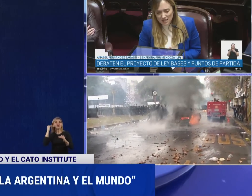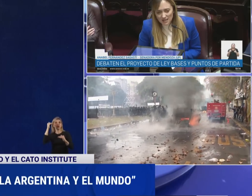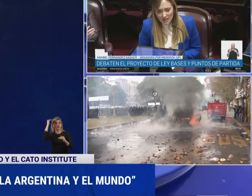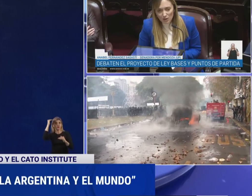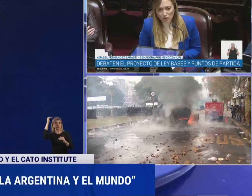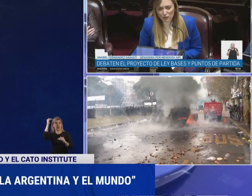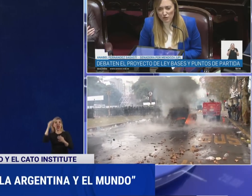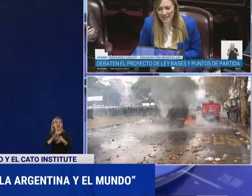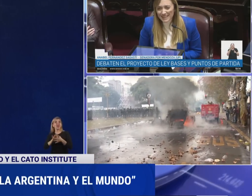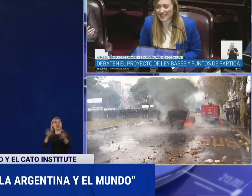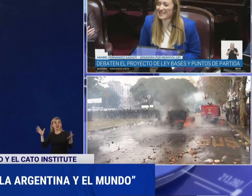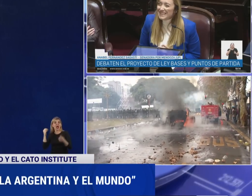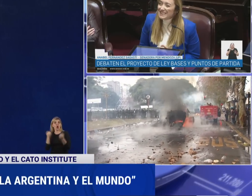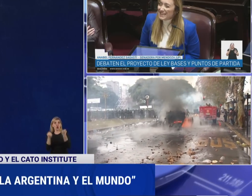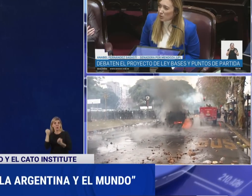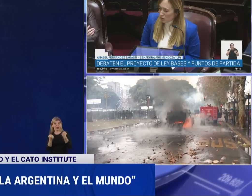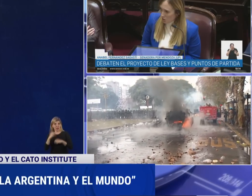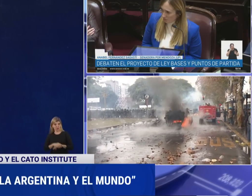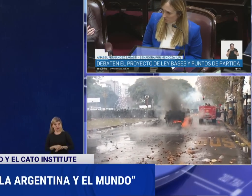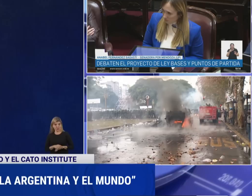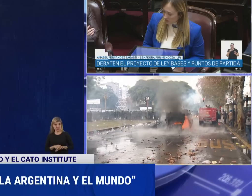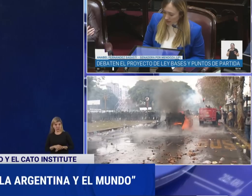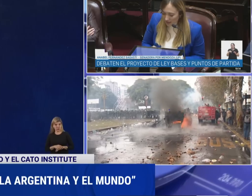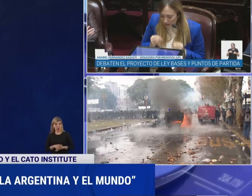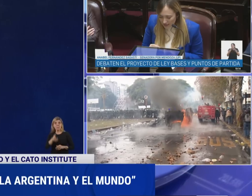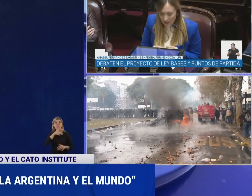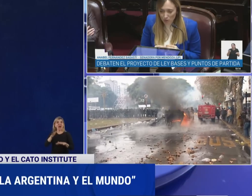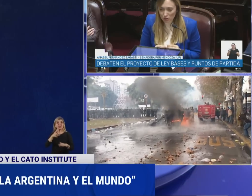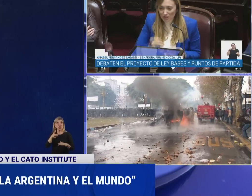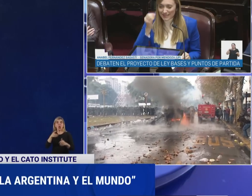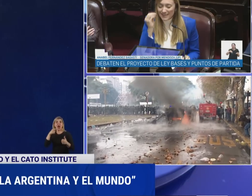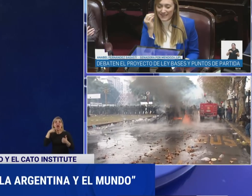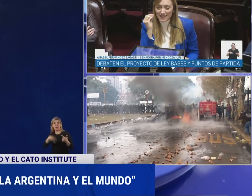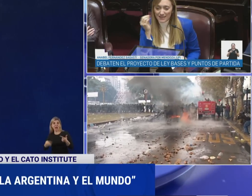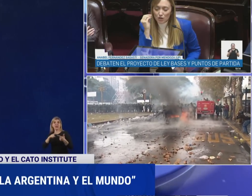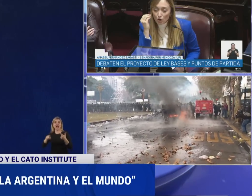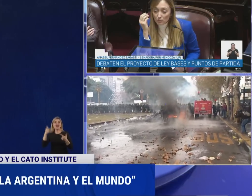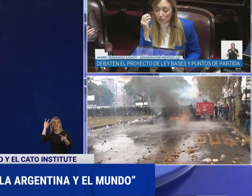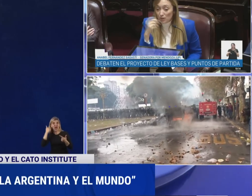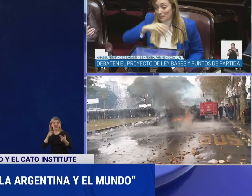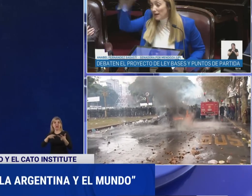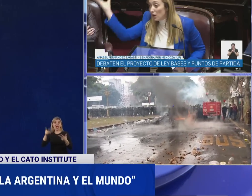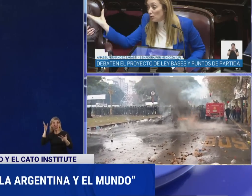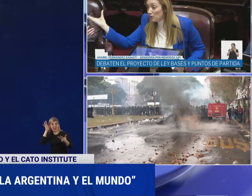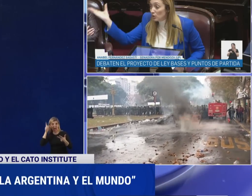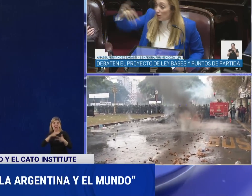económica y nos empezaríamos a parecer a países como Alemania, como Francia, como Italia.